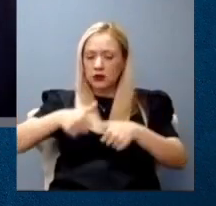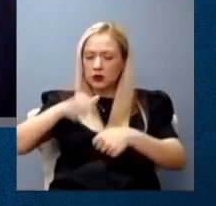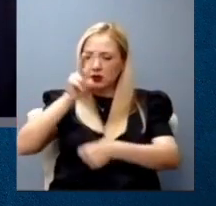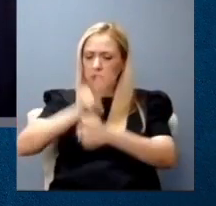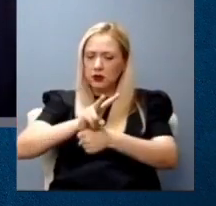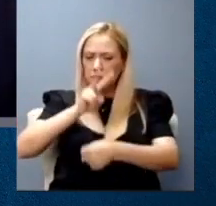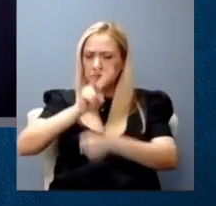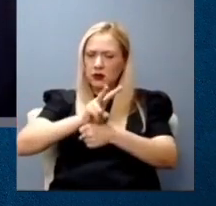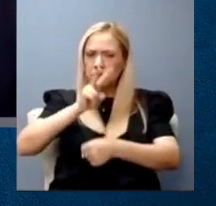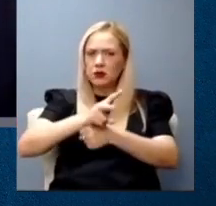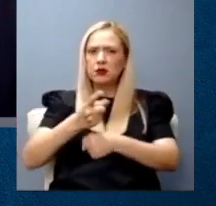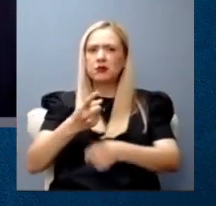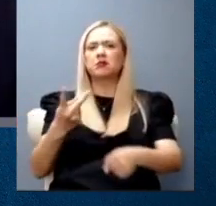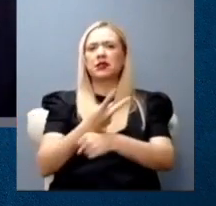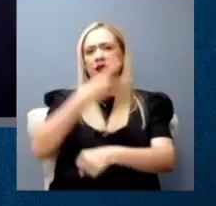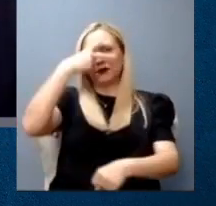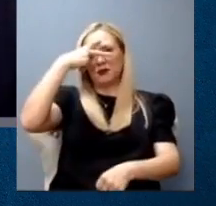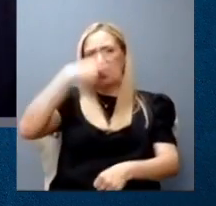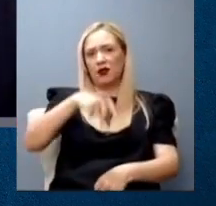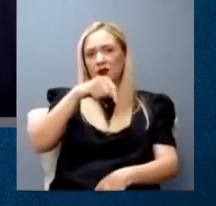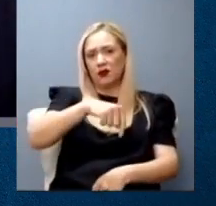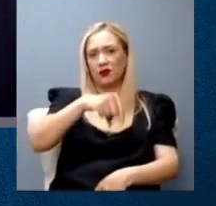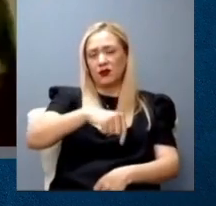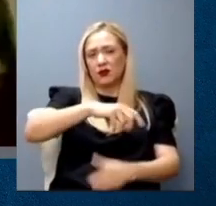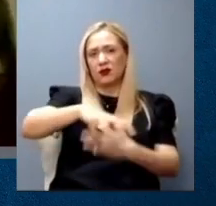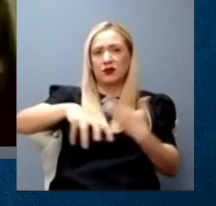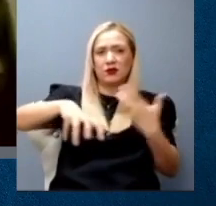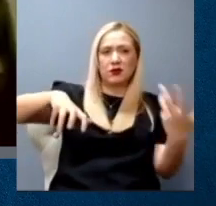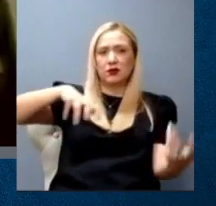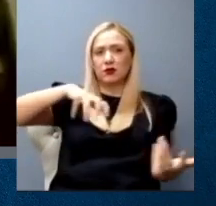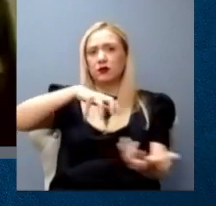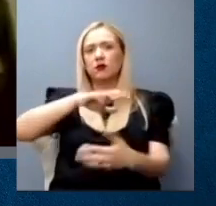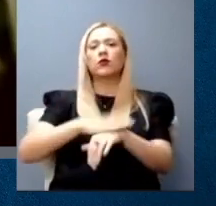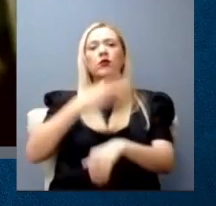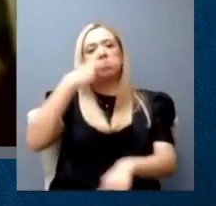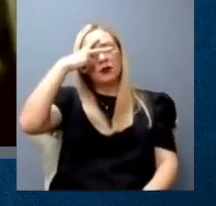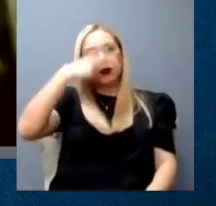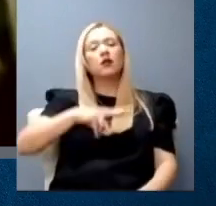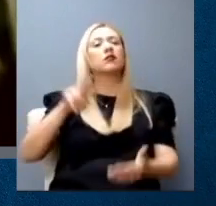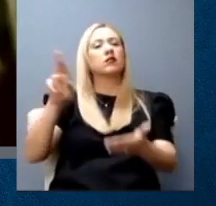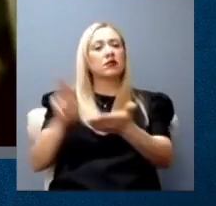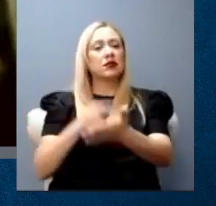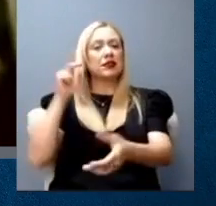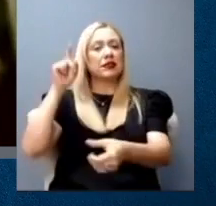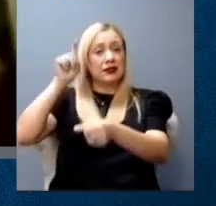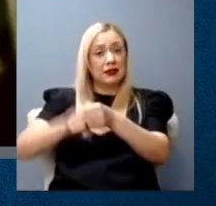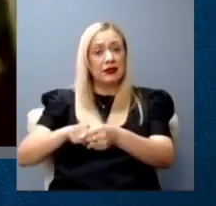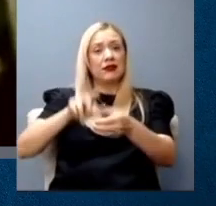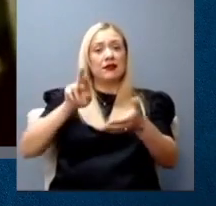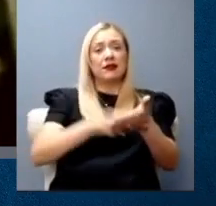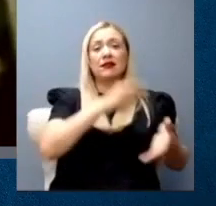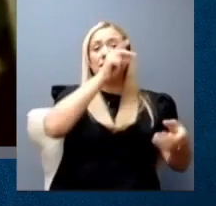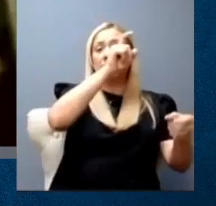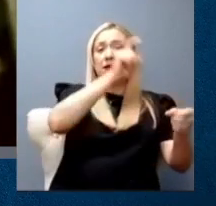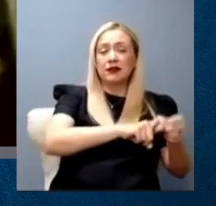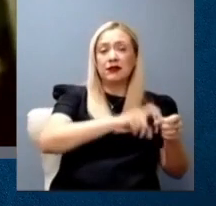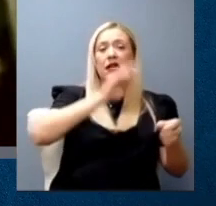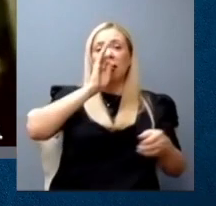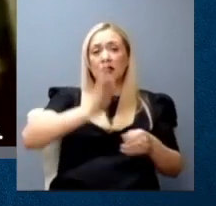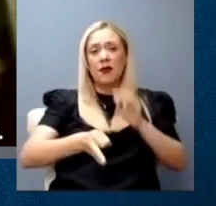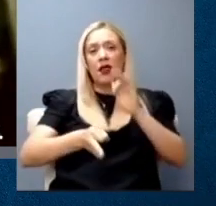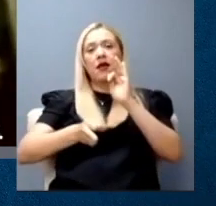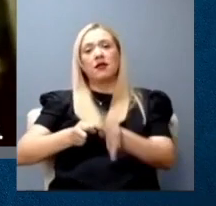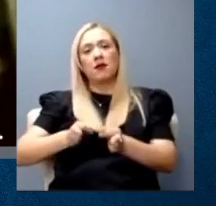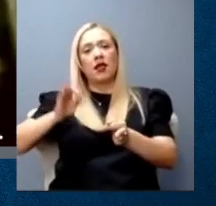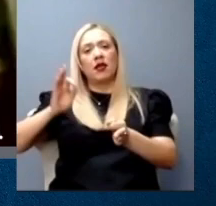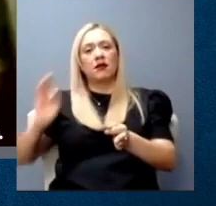derechos humanos en México en la medida en que México ha ido ratificando y aceptando los mecanismos